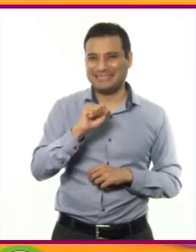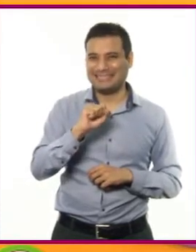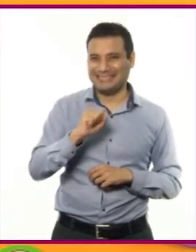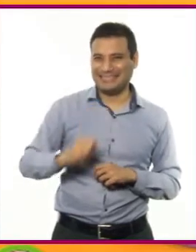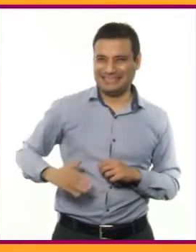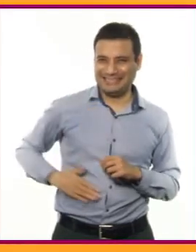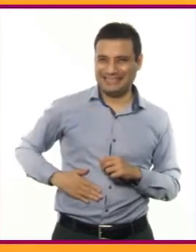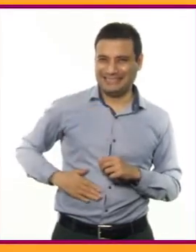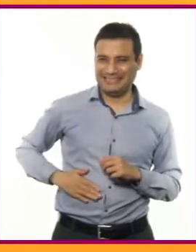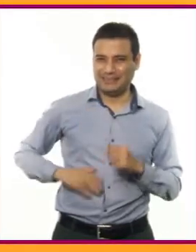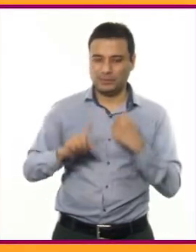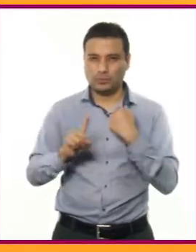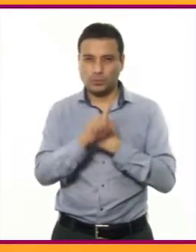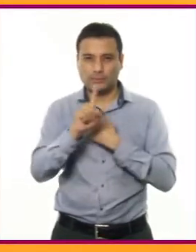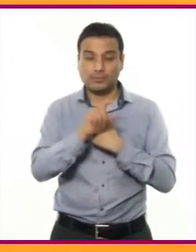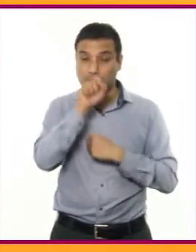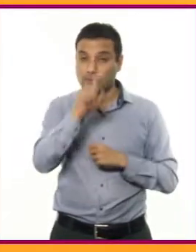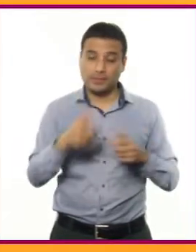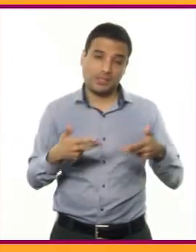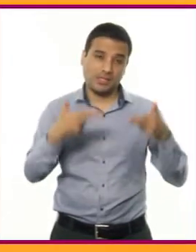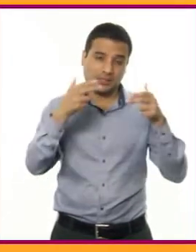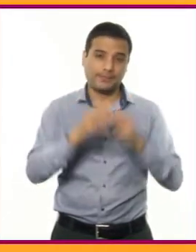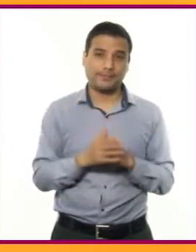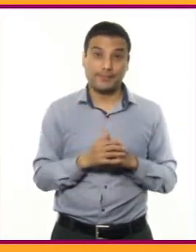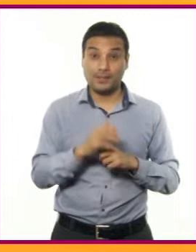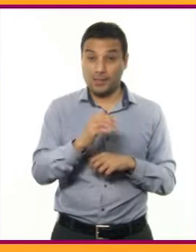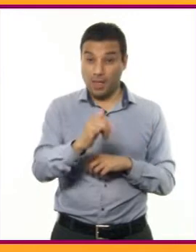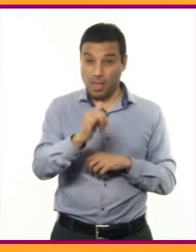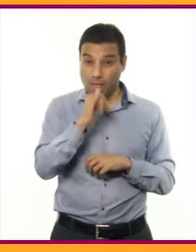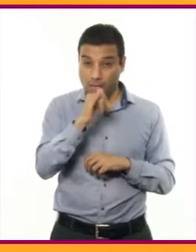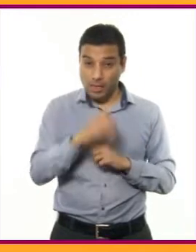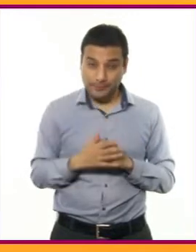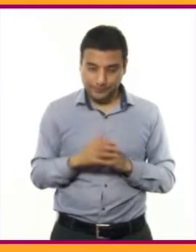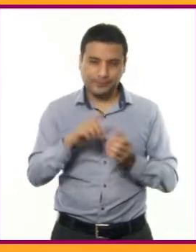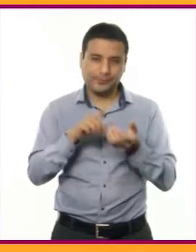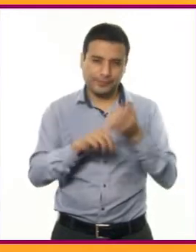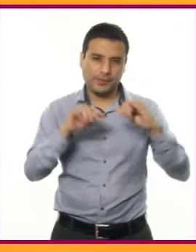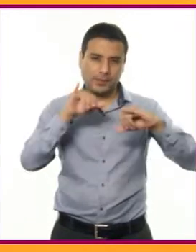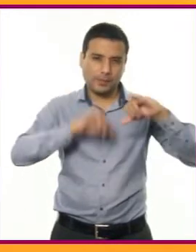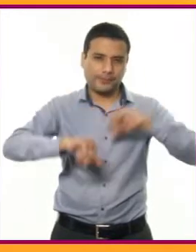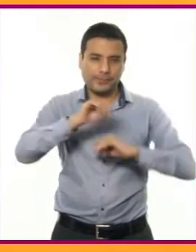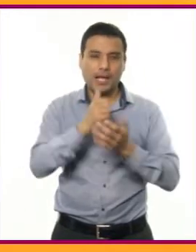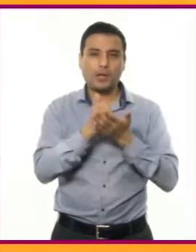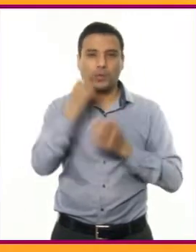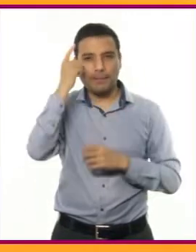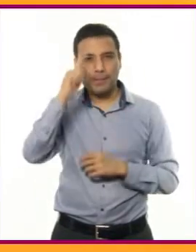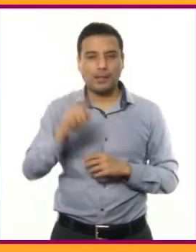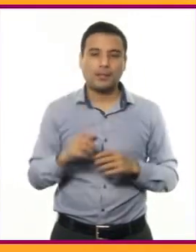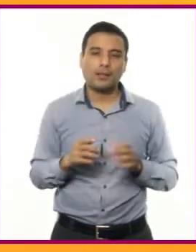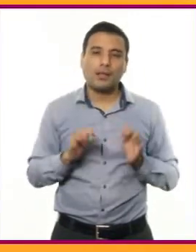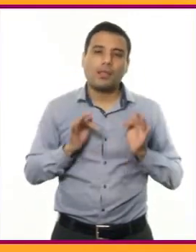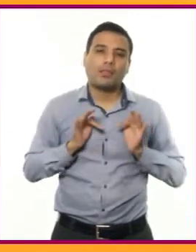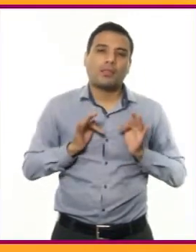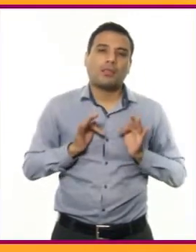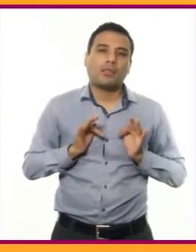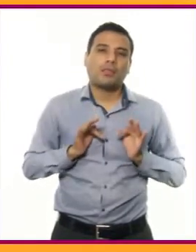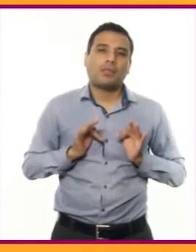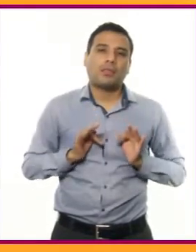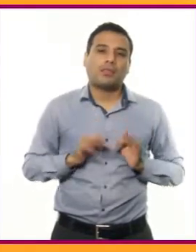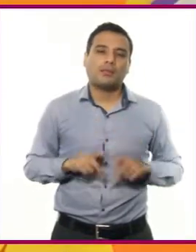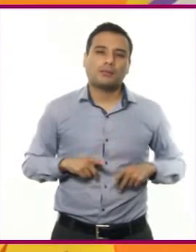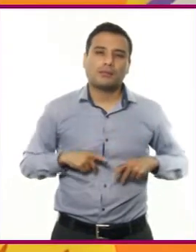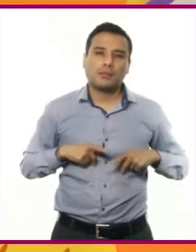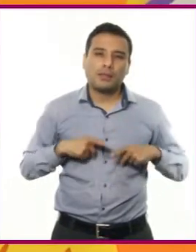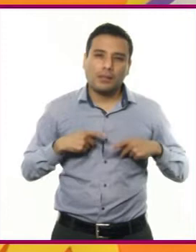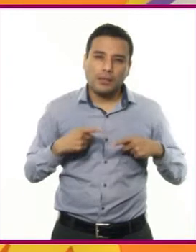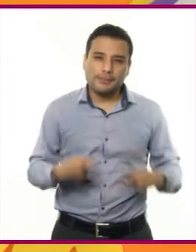cáncer. El alcohol es un compuesto químico depresor del sistema nervioso, es decir,